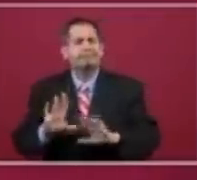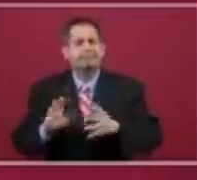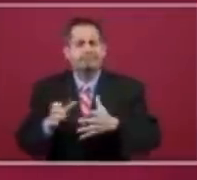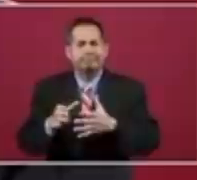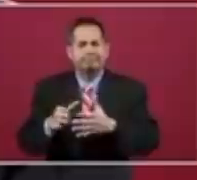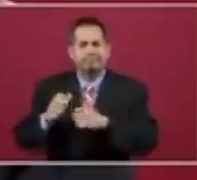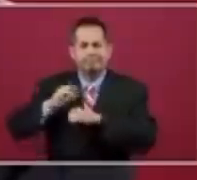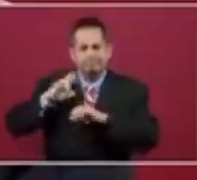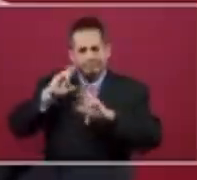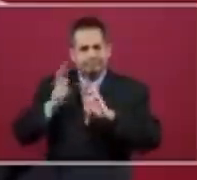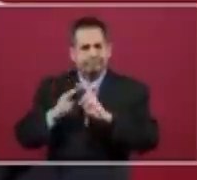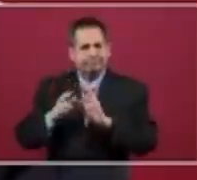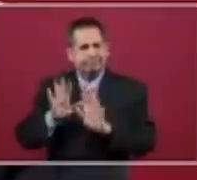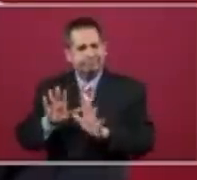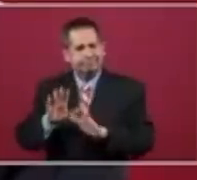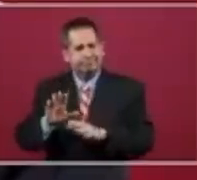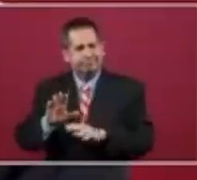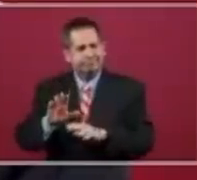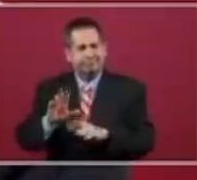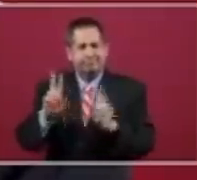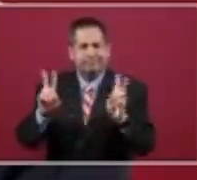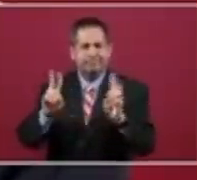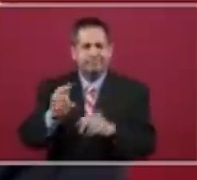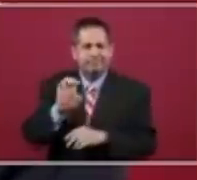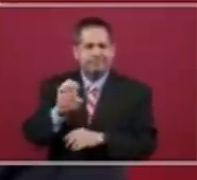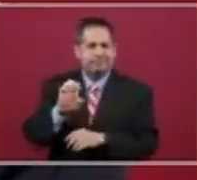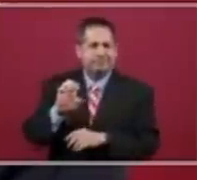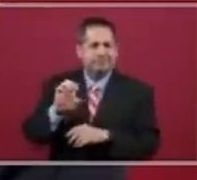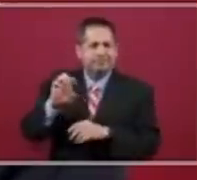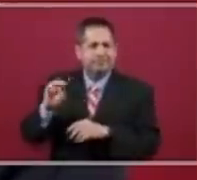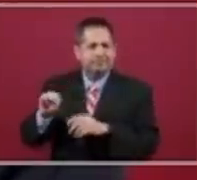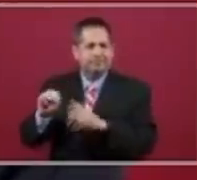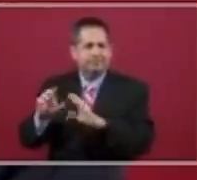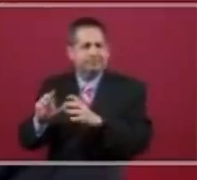Estado Mayor conjunto